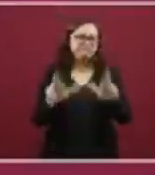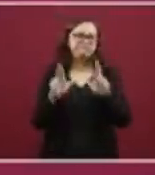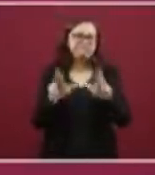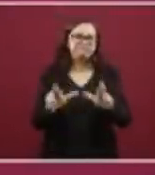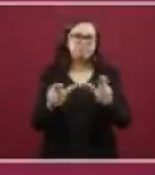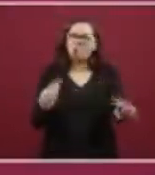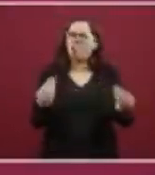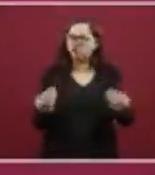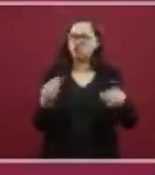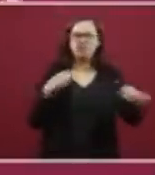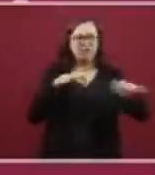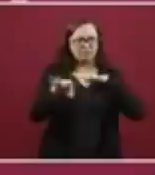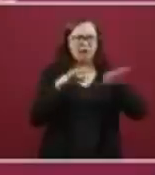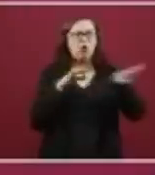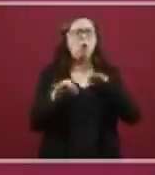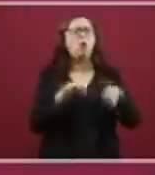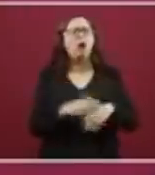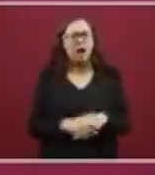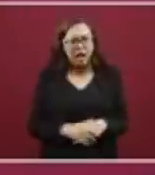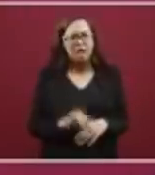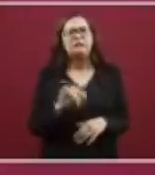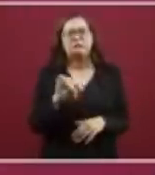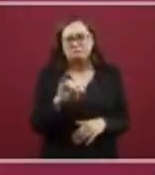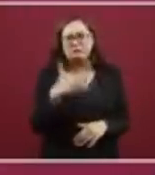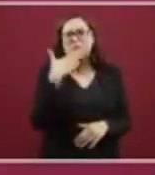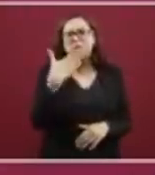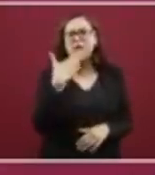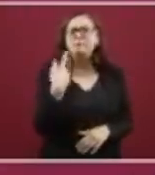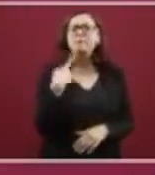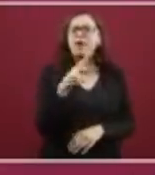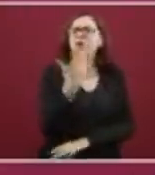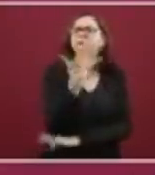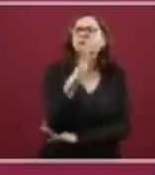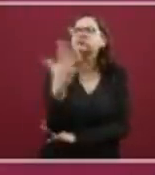Sí, ¿y la naturaleza qué?